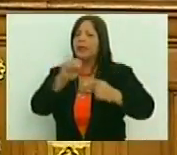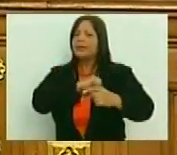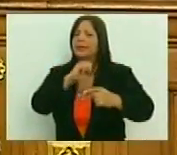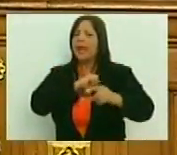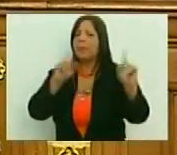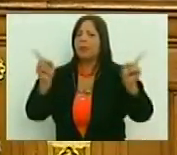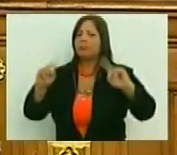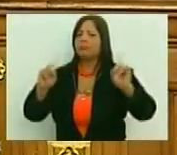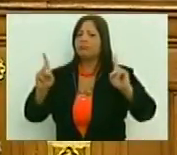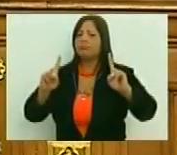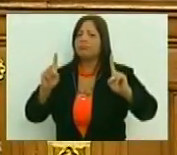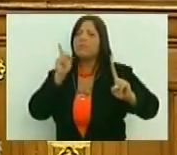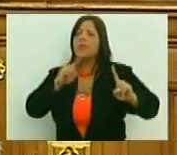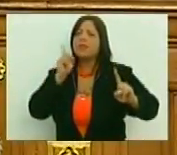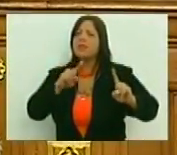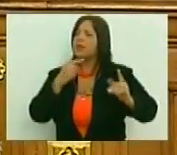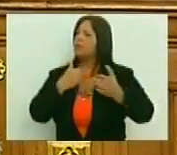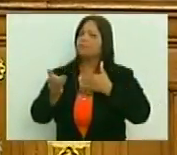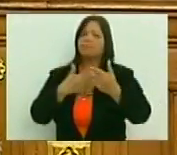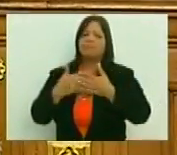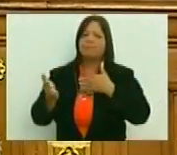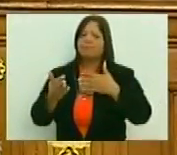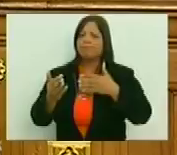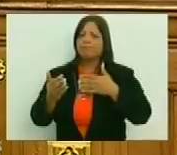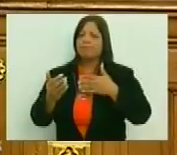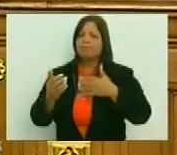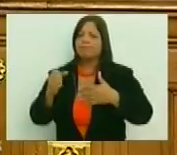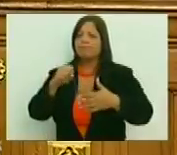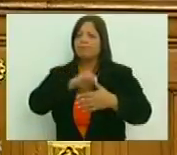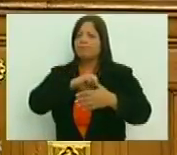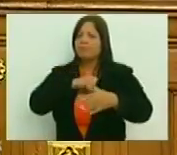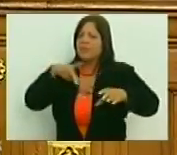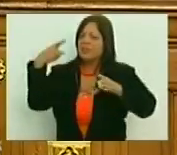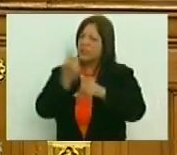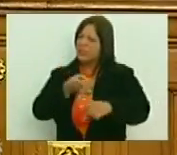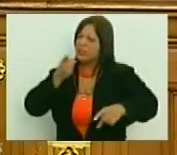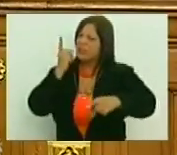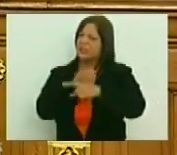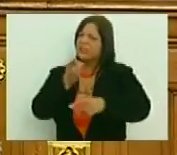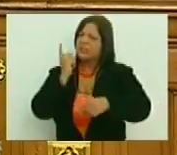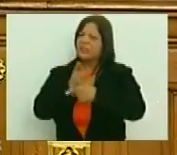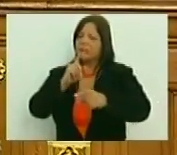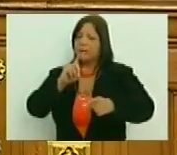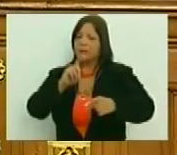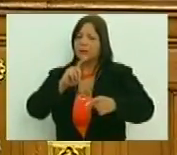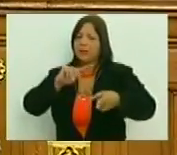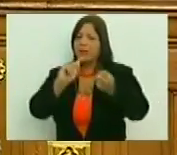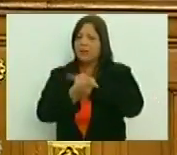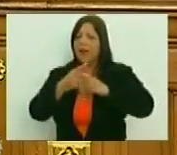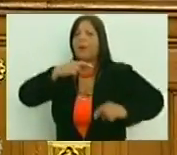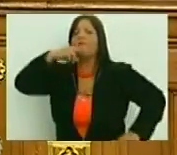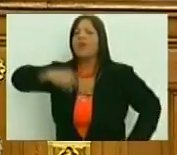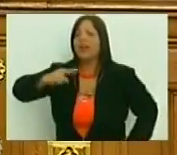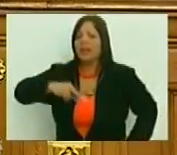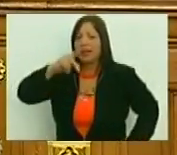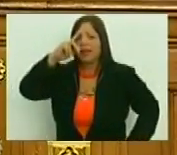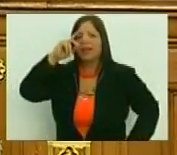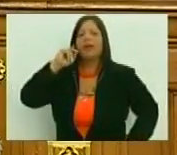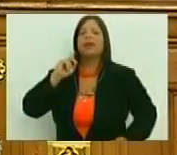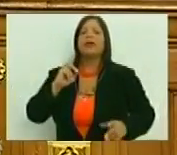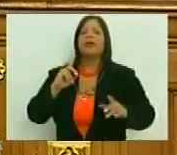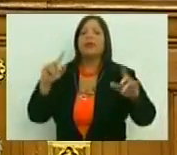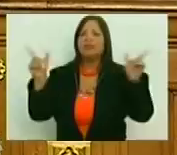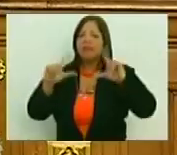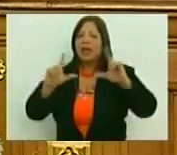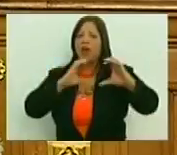a la censura de la mentira o a las persistentes distorsiones de la realidad a través de